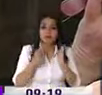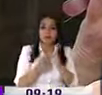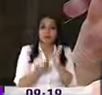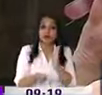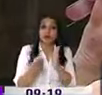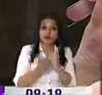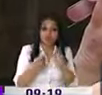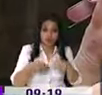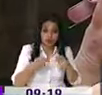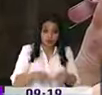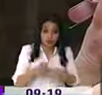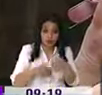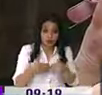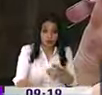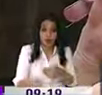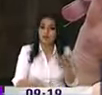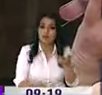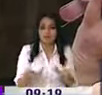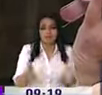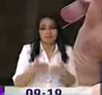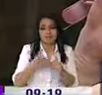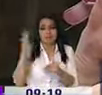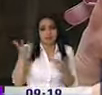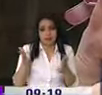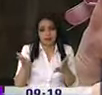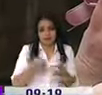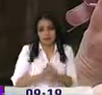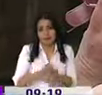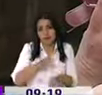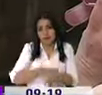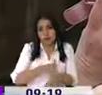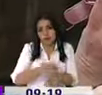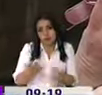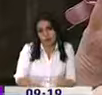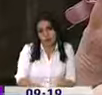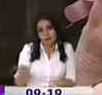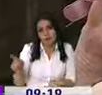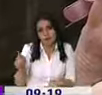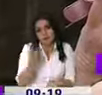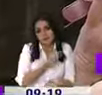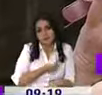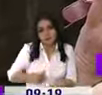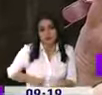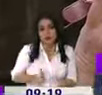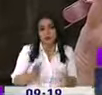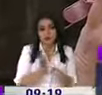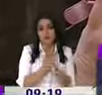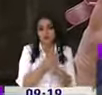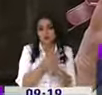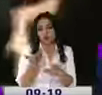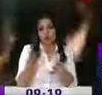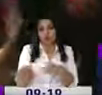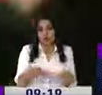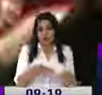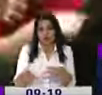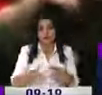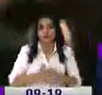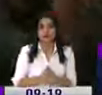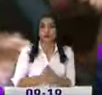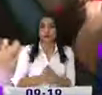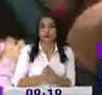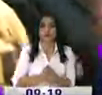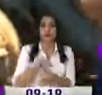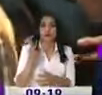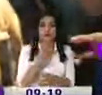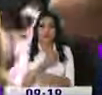que renovarlos o no, probablemente la gran mayoría no, dado que actualmente la vicepresidencia no tiene funciones asignadas. La